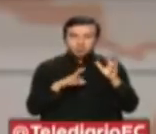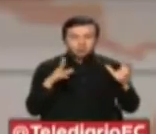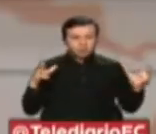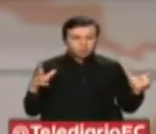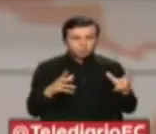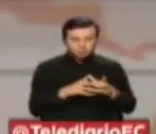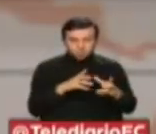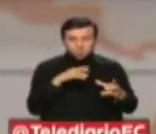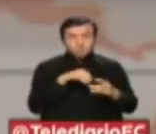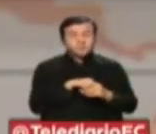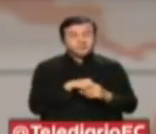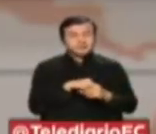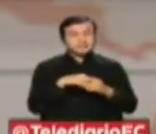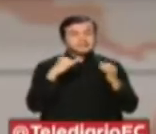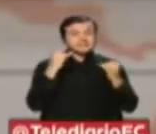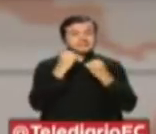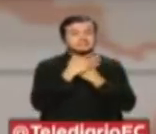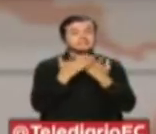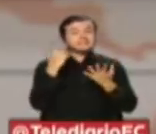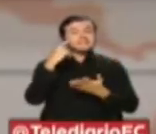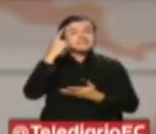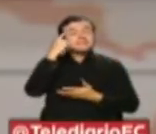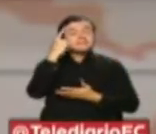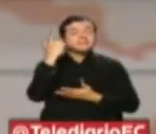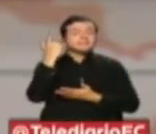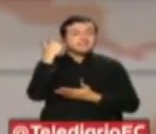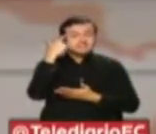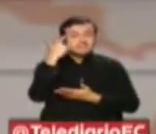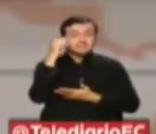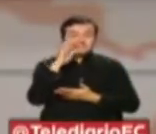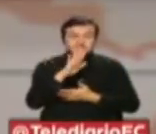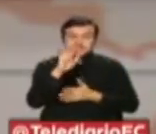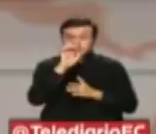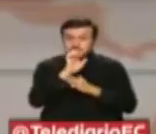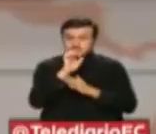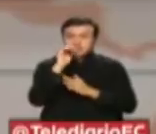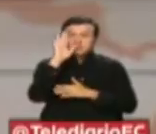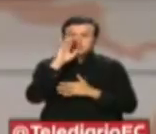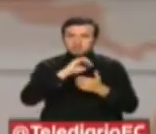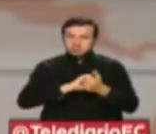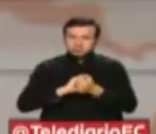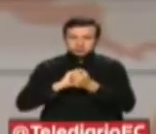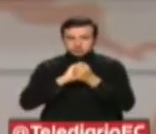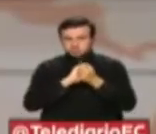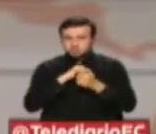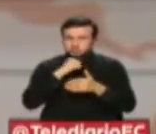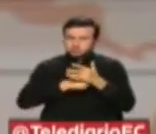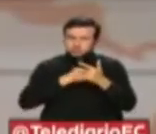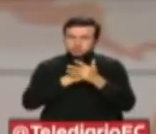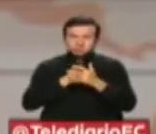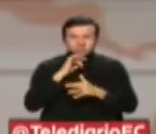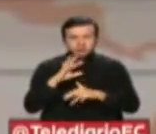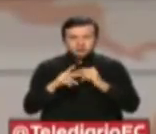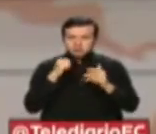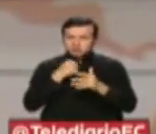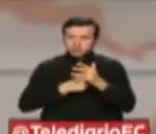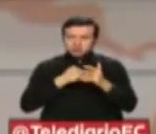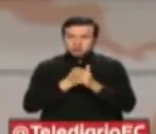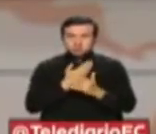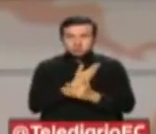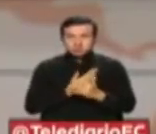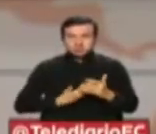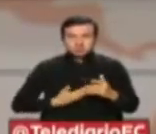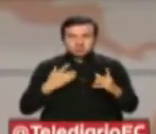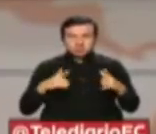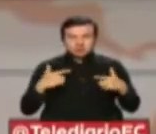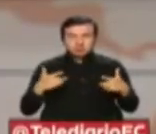y tenemos ahora como gobierno y como ecuatorianos que están más unidos que nunca por la lucha la corrupción dijo el presidente moreno